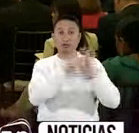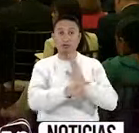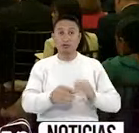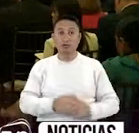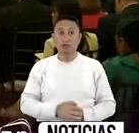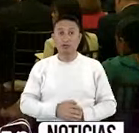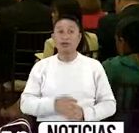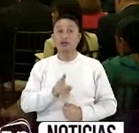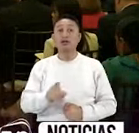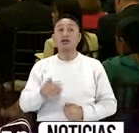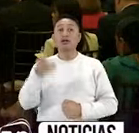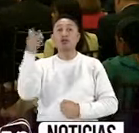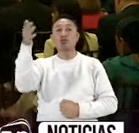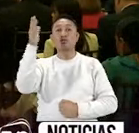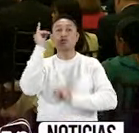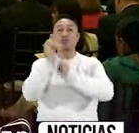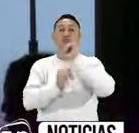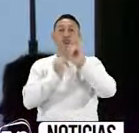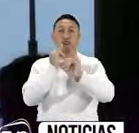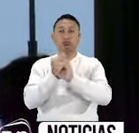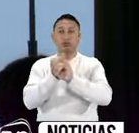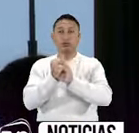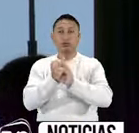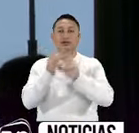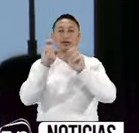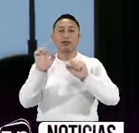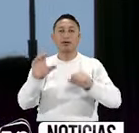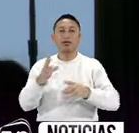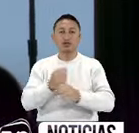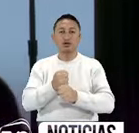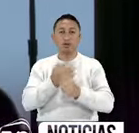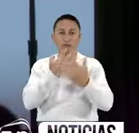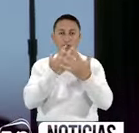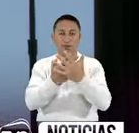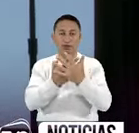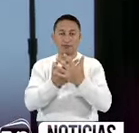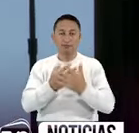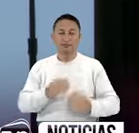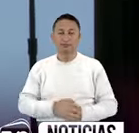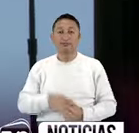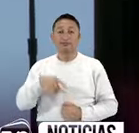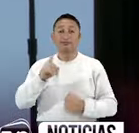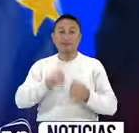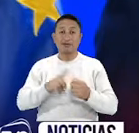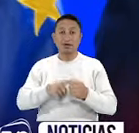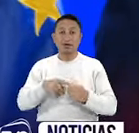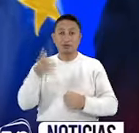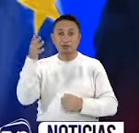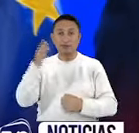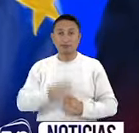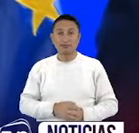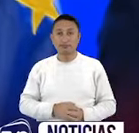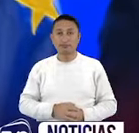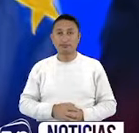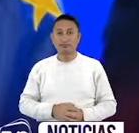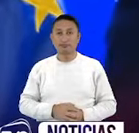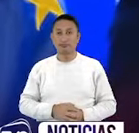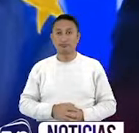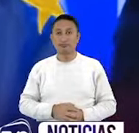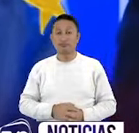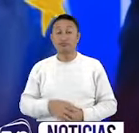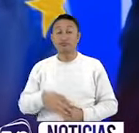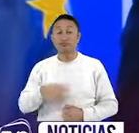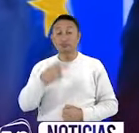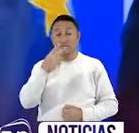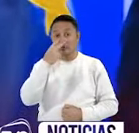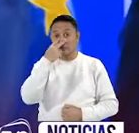conferencia internacional sobre seguridad penitenciaria desarrollada en Quito. Vimos cómo con un intento